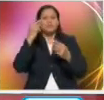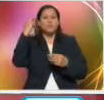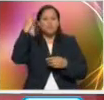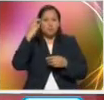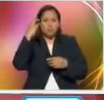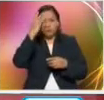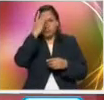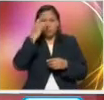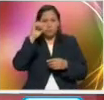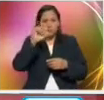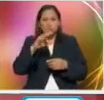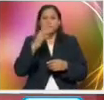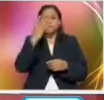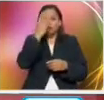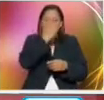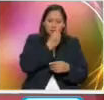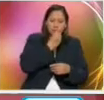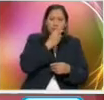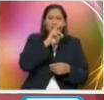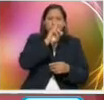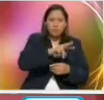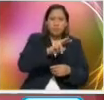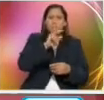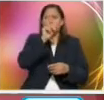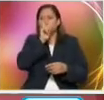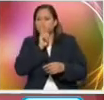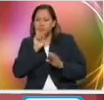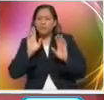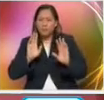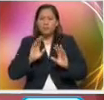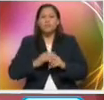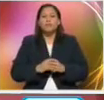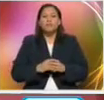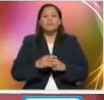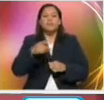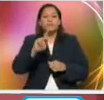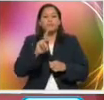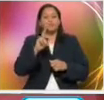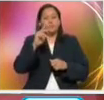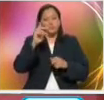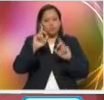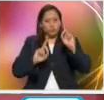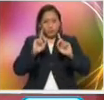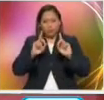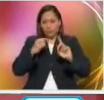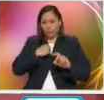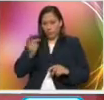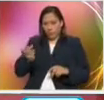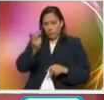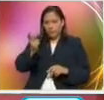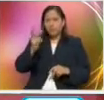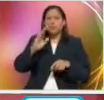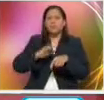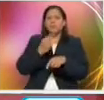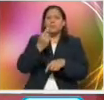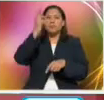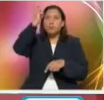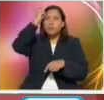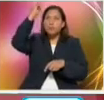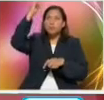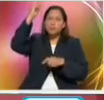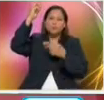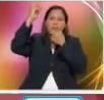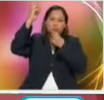Magos es maravillosa, los mitos y las verdades. Sí. Pero la pregunta te la hago yo, o sea, ¿por qué Dios no es una